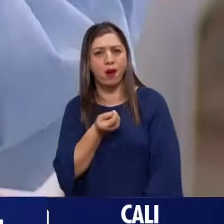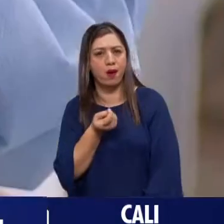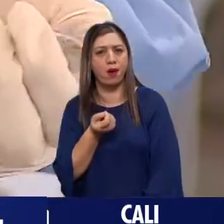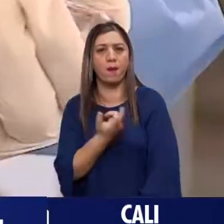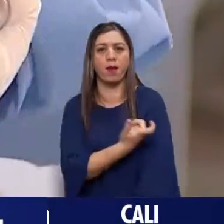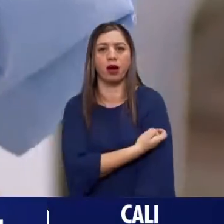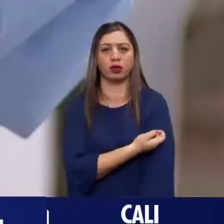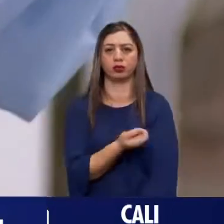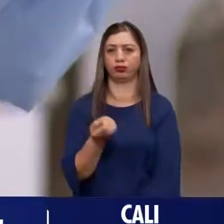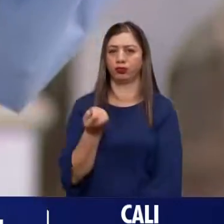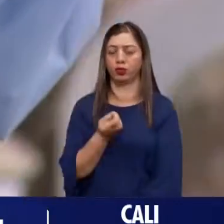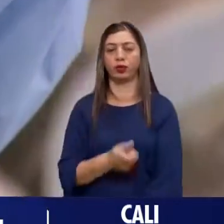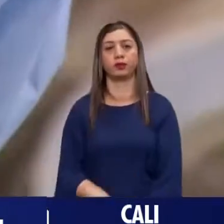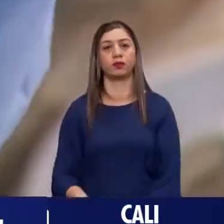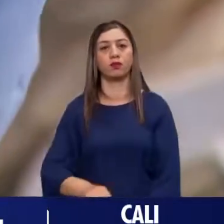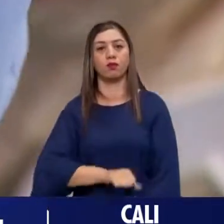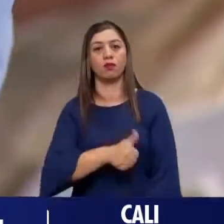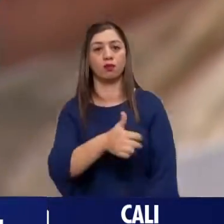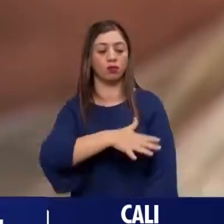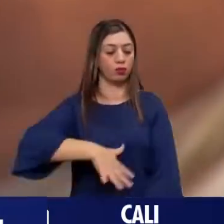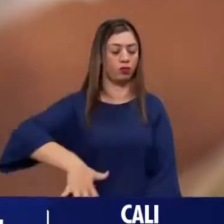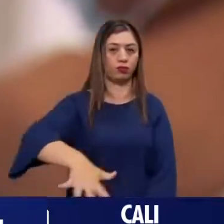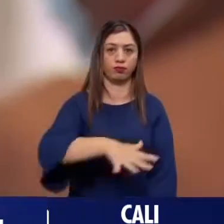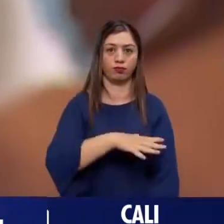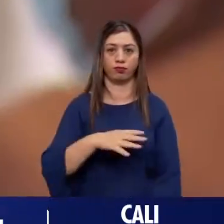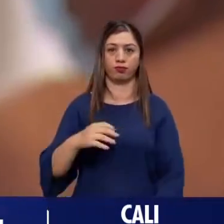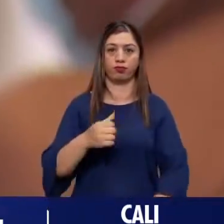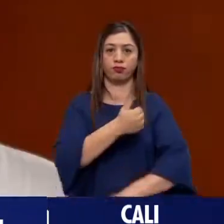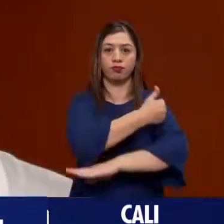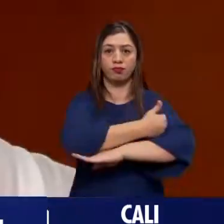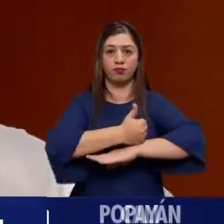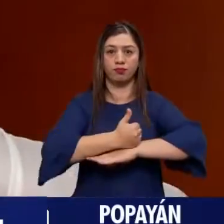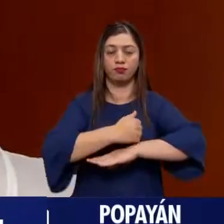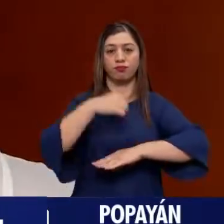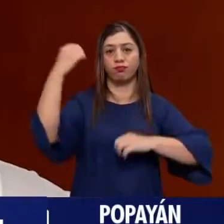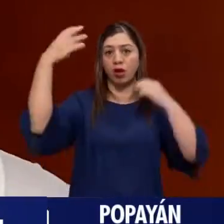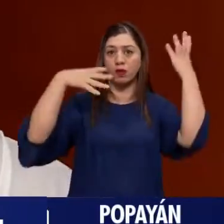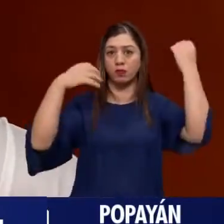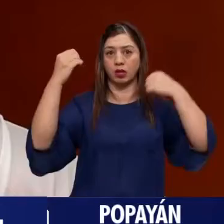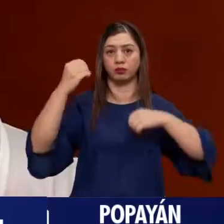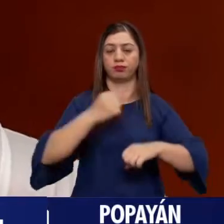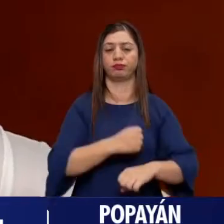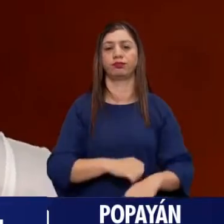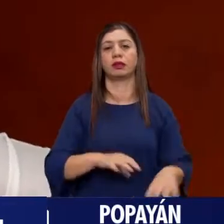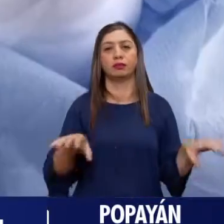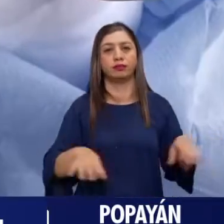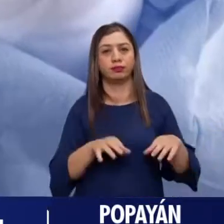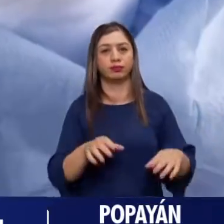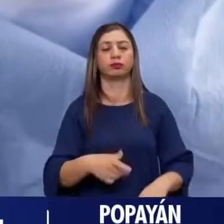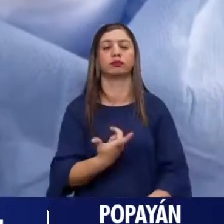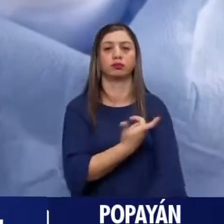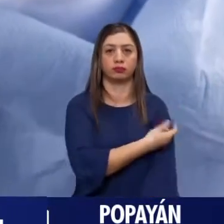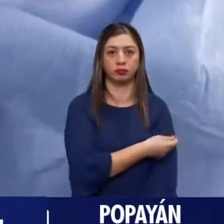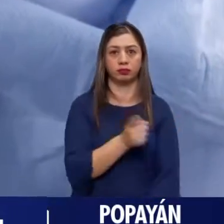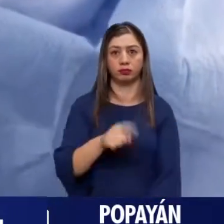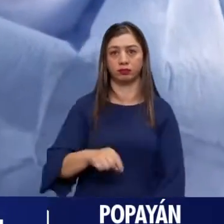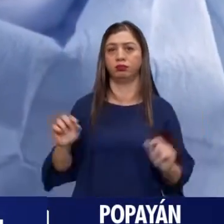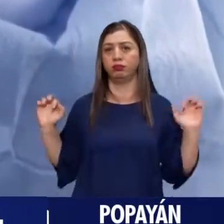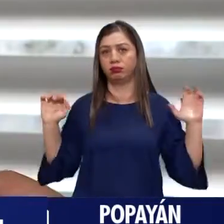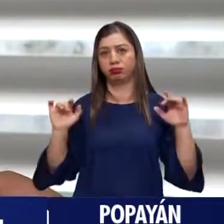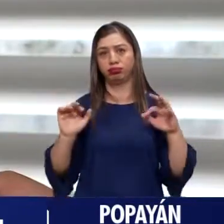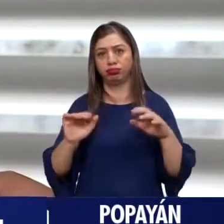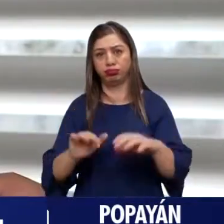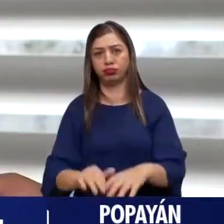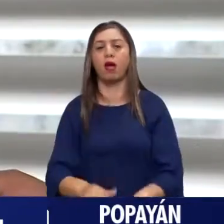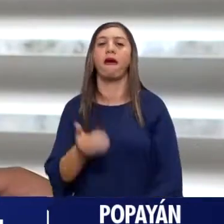vacunación. Vamos a estar en algunos espacios nocturnos para cumplir. Y cuarto, en algunas zonas donde hay alta afluencia de personas, como